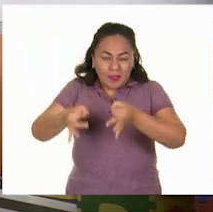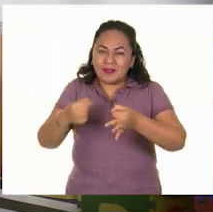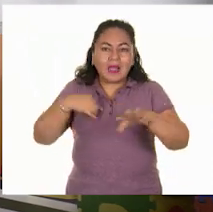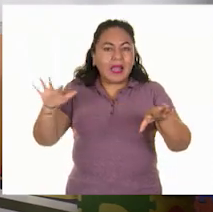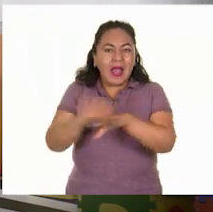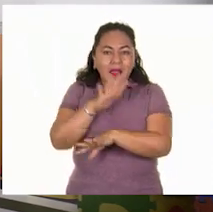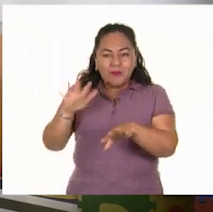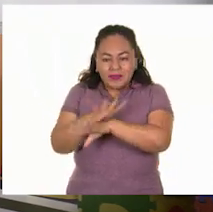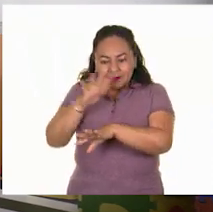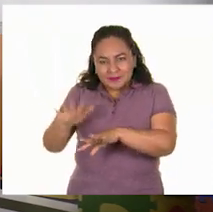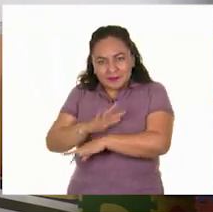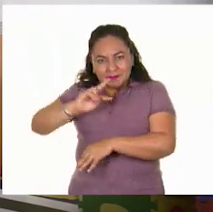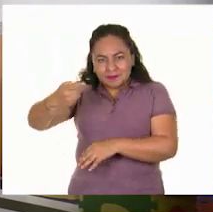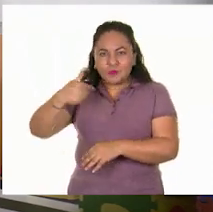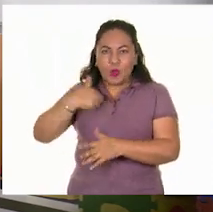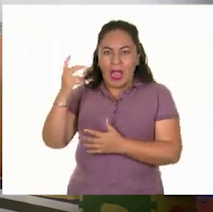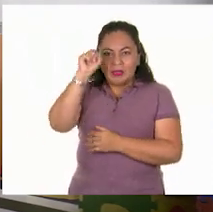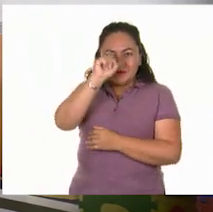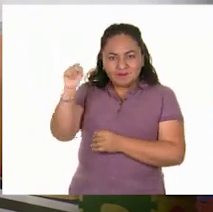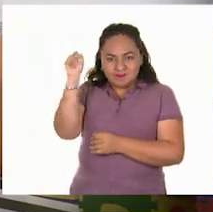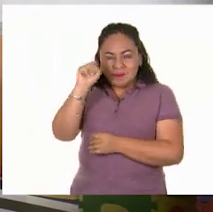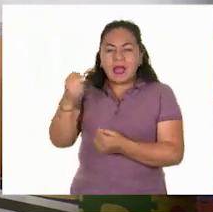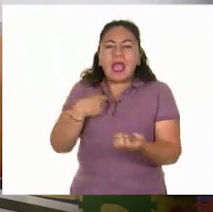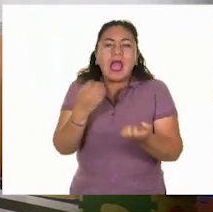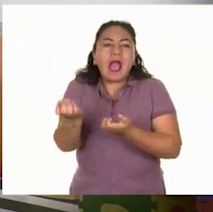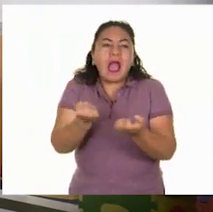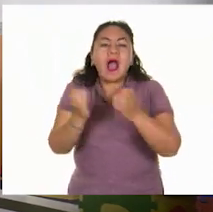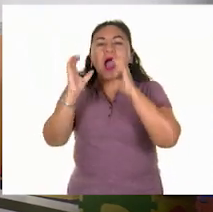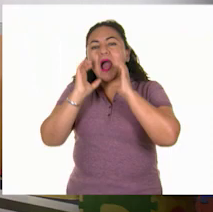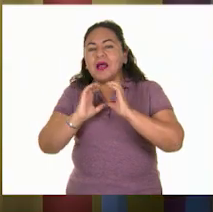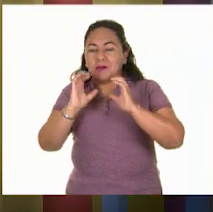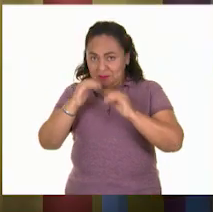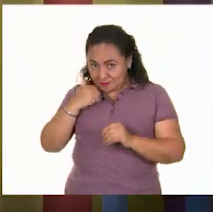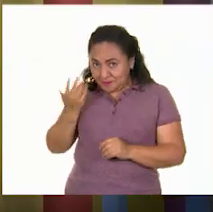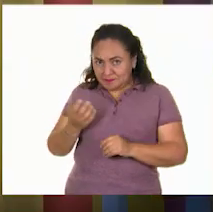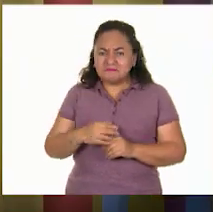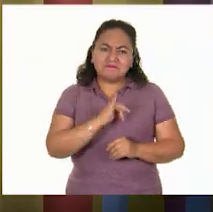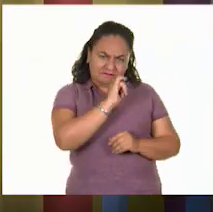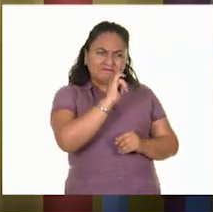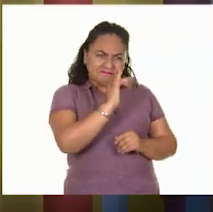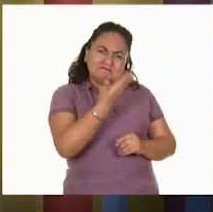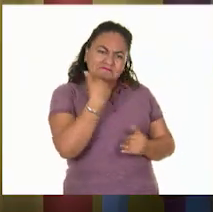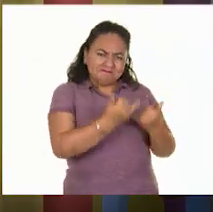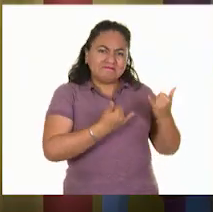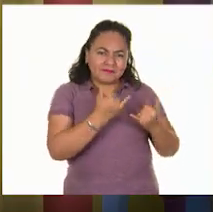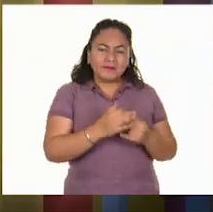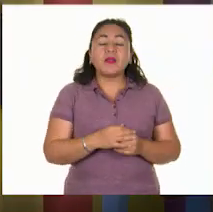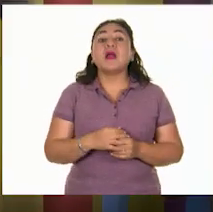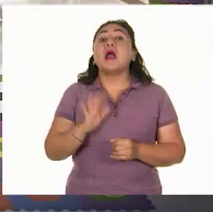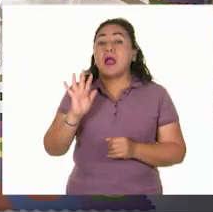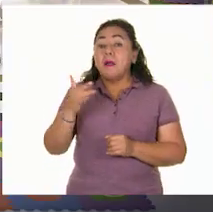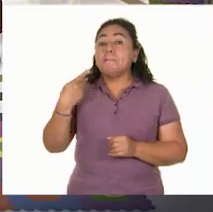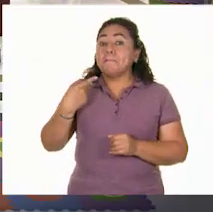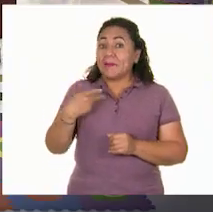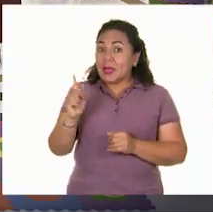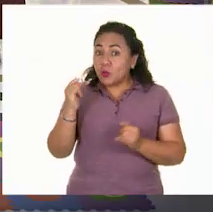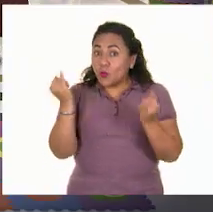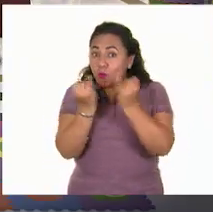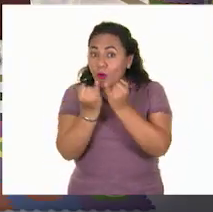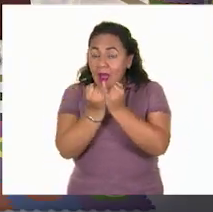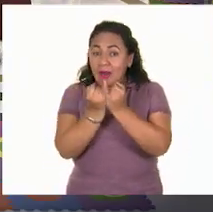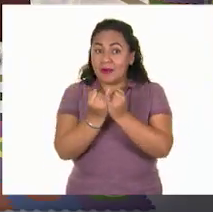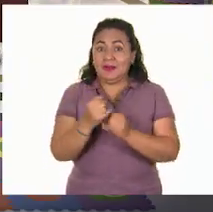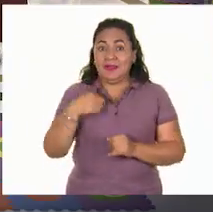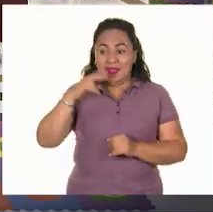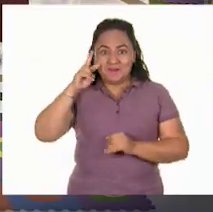y con un poquito de ejercicio cantado, ¿te parece? Ah, sí, vamos a jugar, sí. Pero para eso, al igual que los que